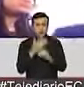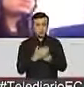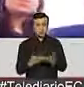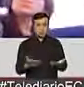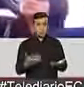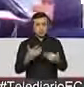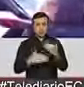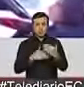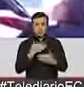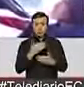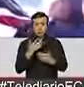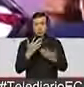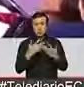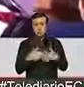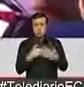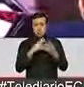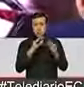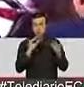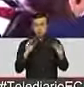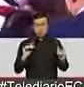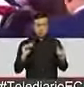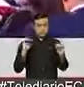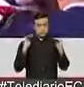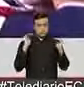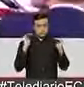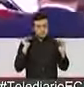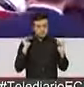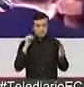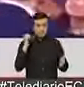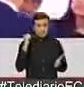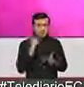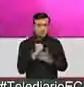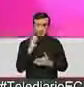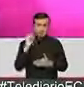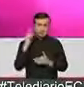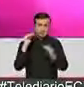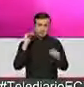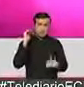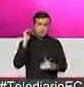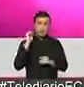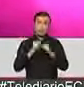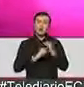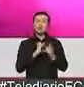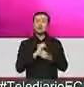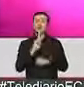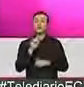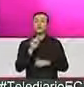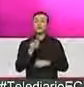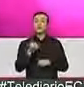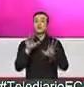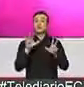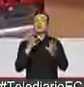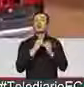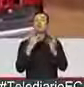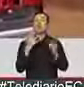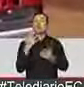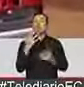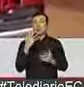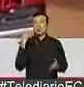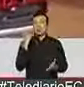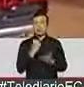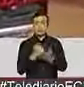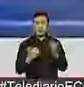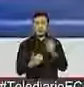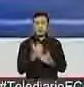el proceso de manufactura y control de calidad de las marcas de primer nivel. En 2018 ingresaron al país 15